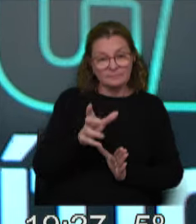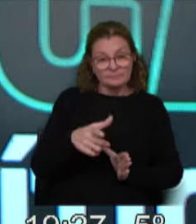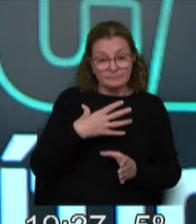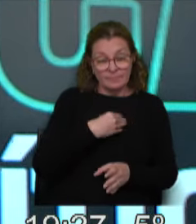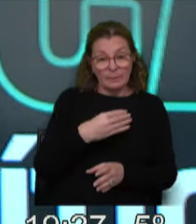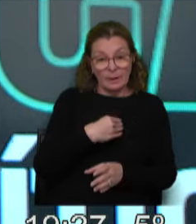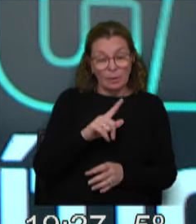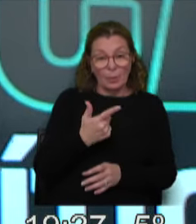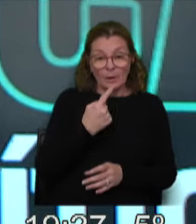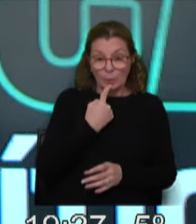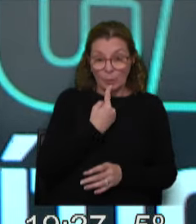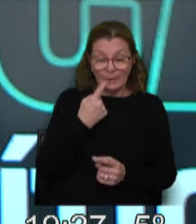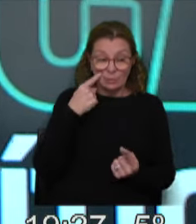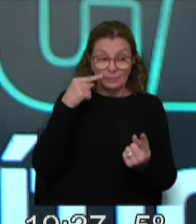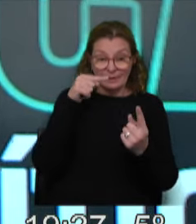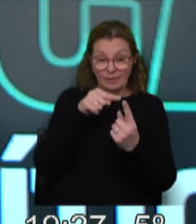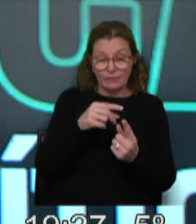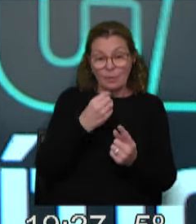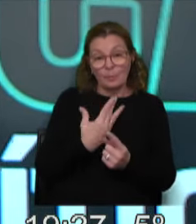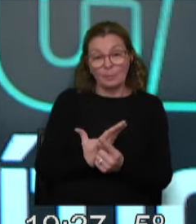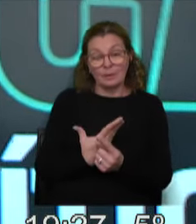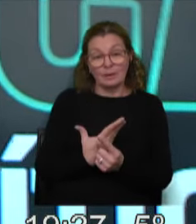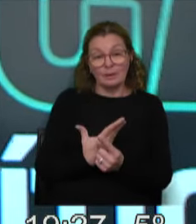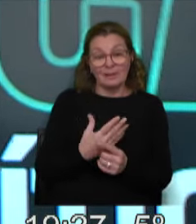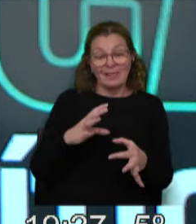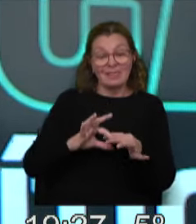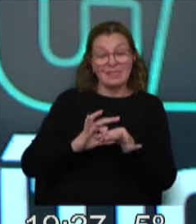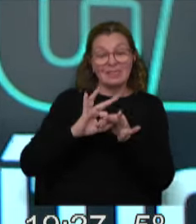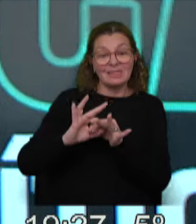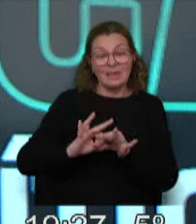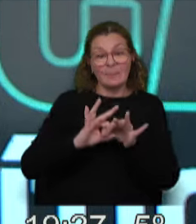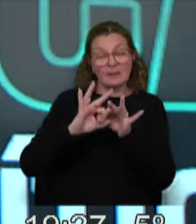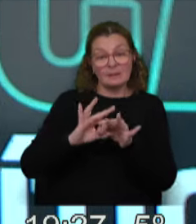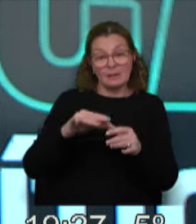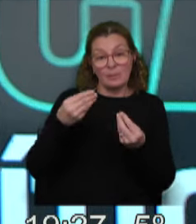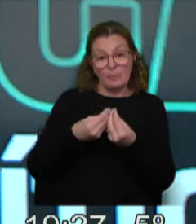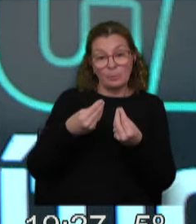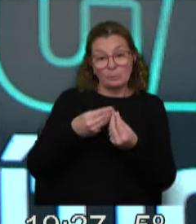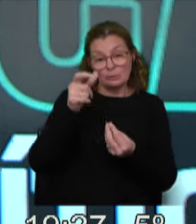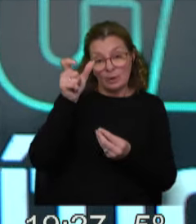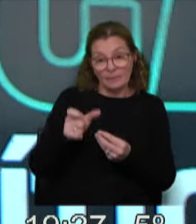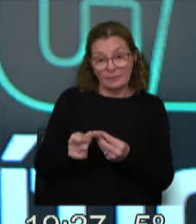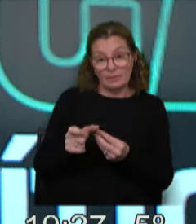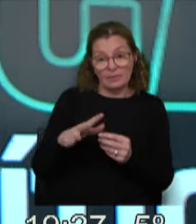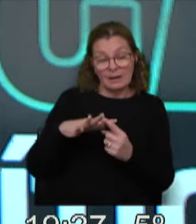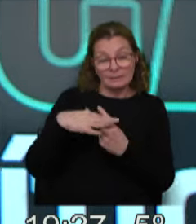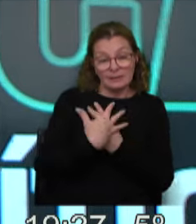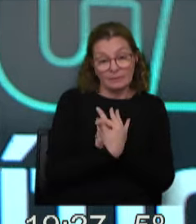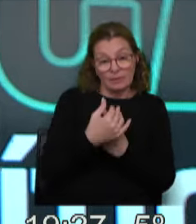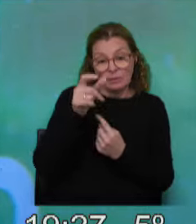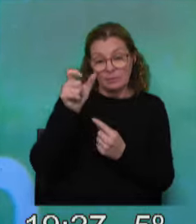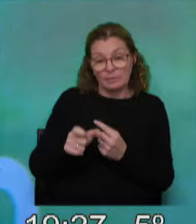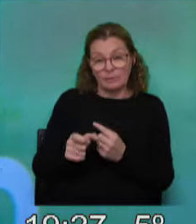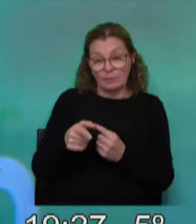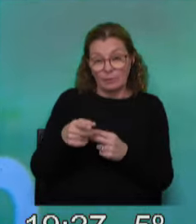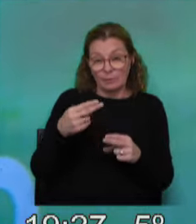Nacional sin dudas es un desafío porque está dependiendo mucho de la persona y de lo que se nucleo alrededor de la persona vos le